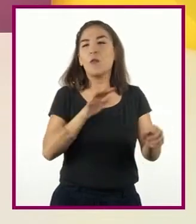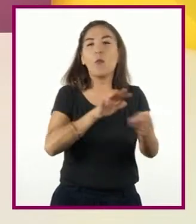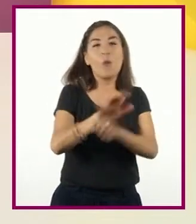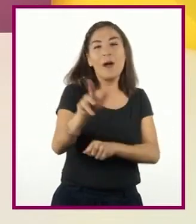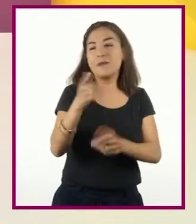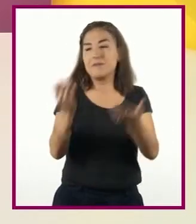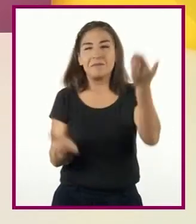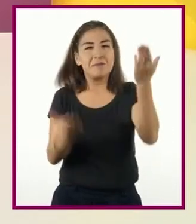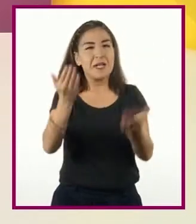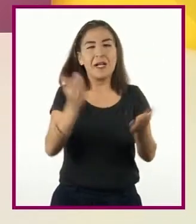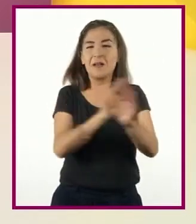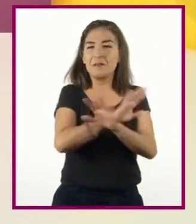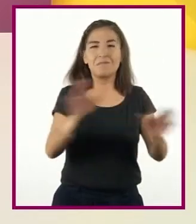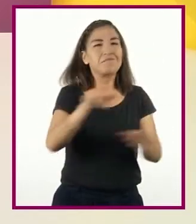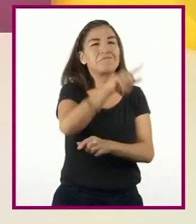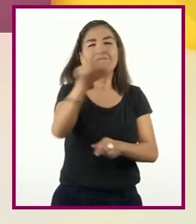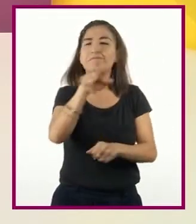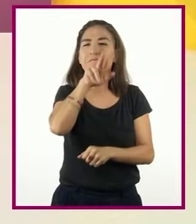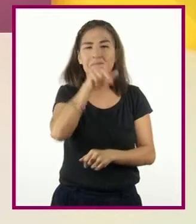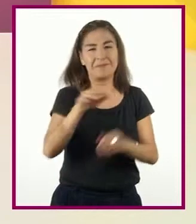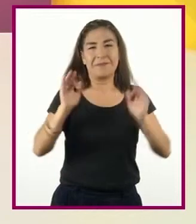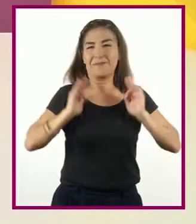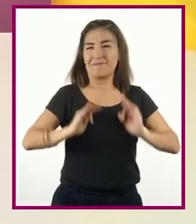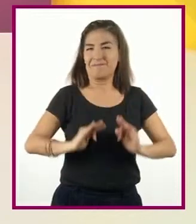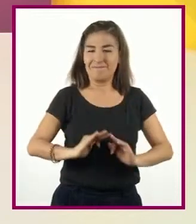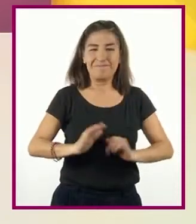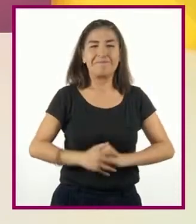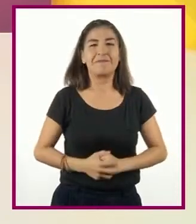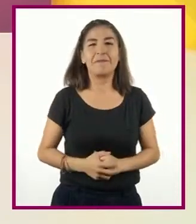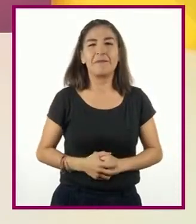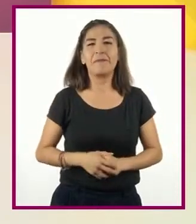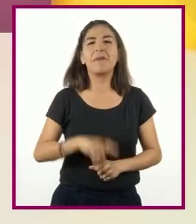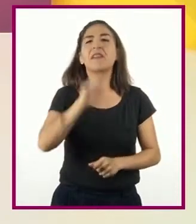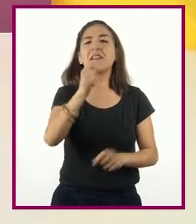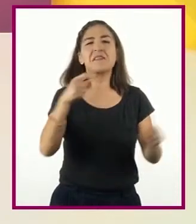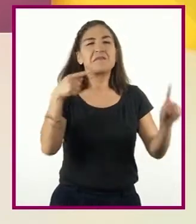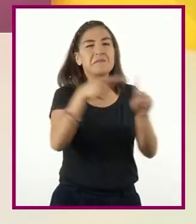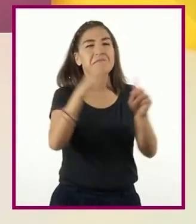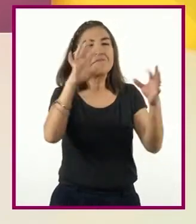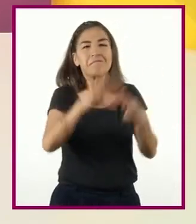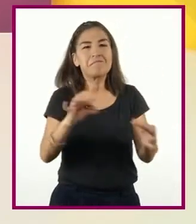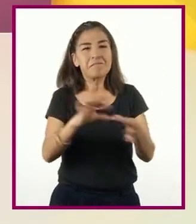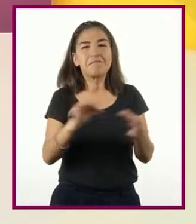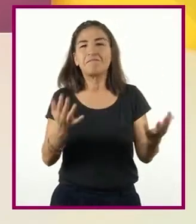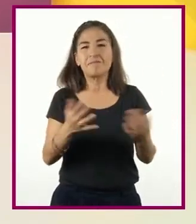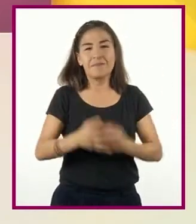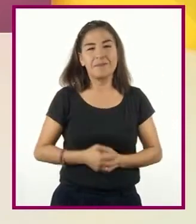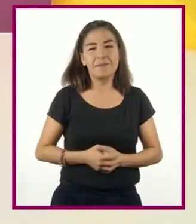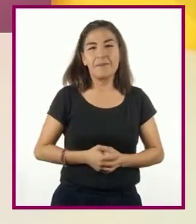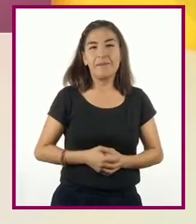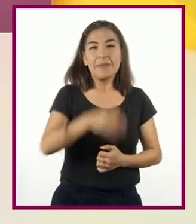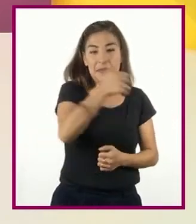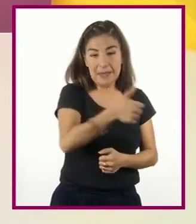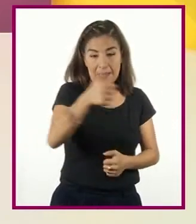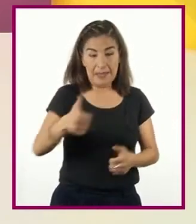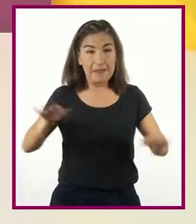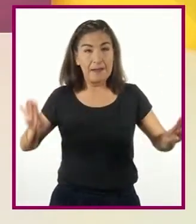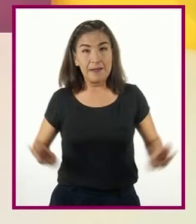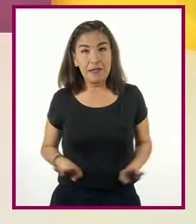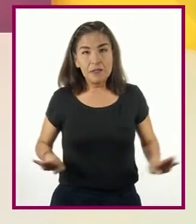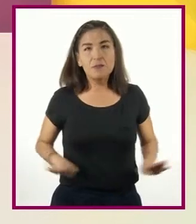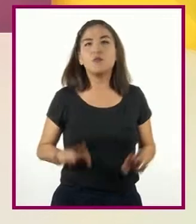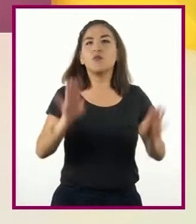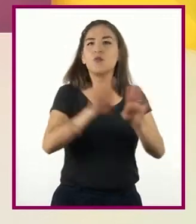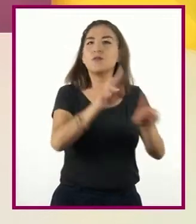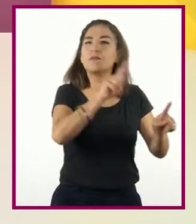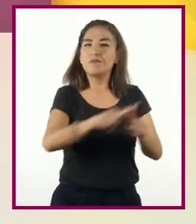suceda, no se preocupen. El punto al que quiero llegar es que el conjunto de características o